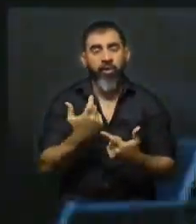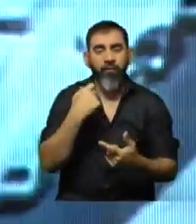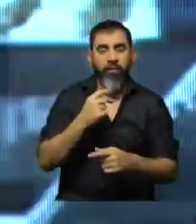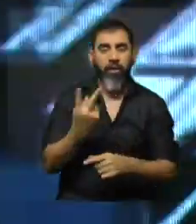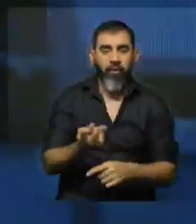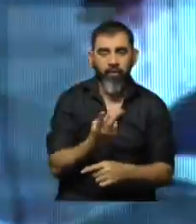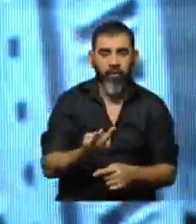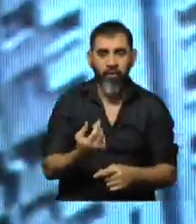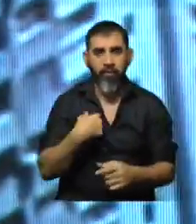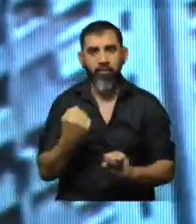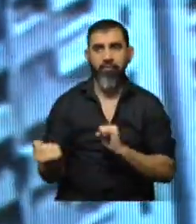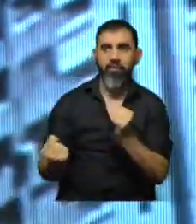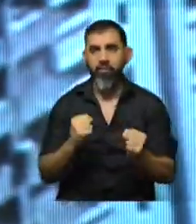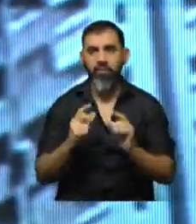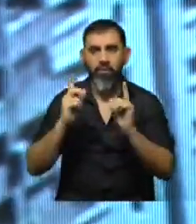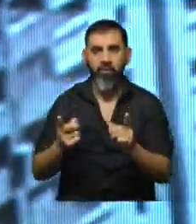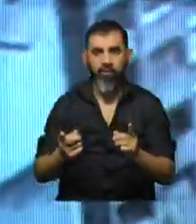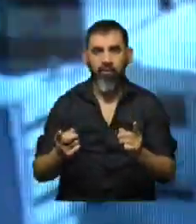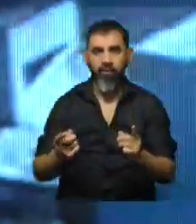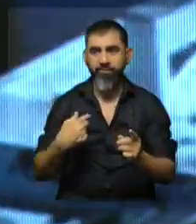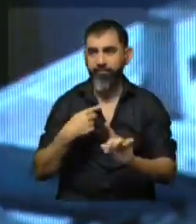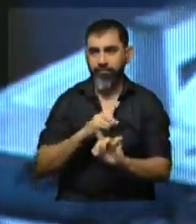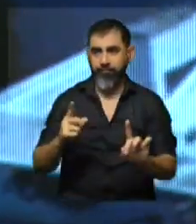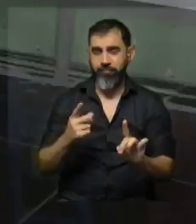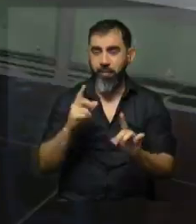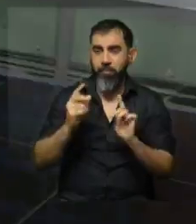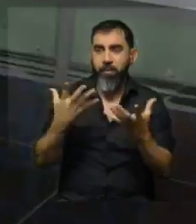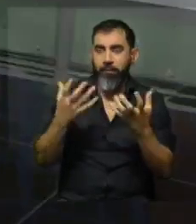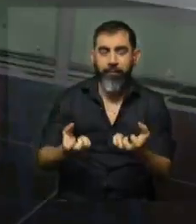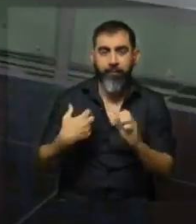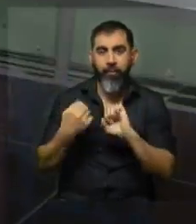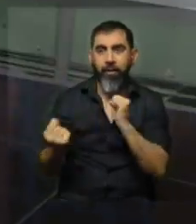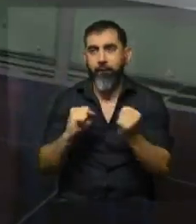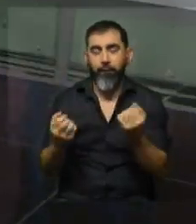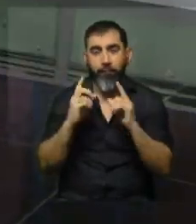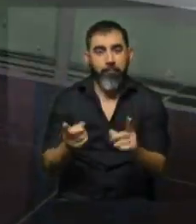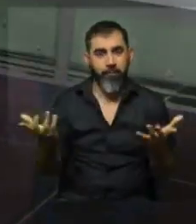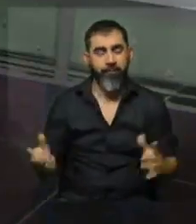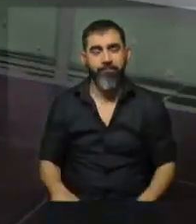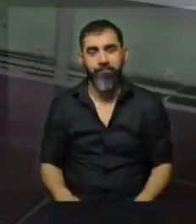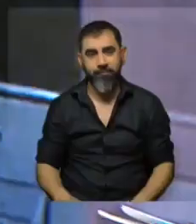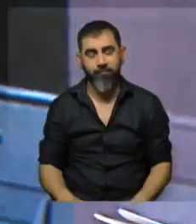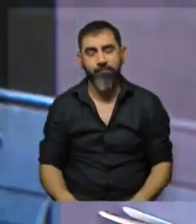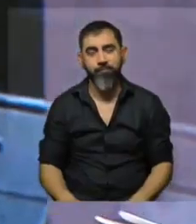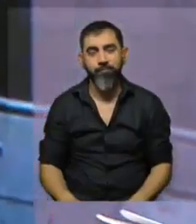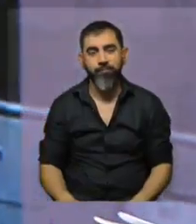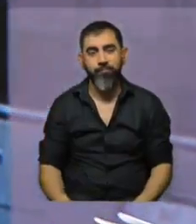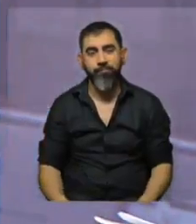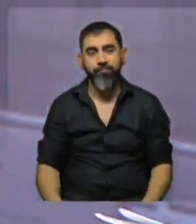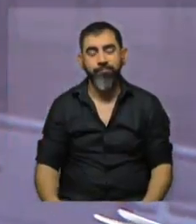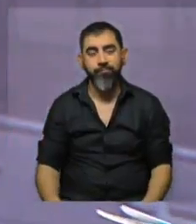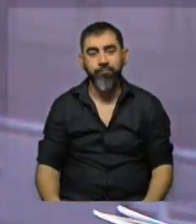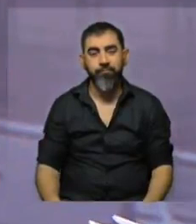agarra una ansiedad? Yo digo, que no es mía, por Dios, y estoy nerviosa. Eso viste que cuando te dicen qué es la publicidad,